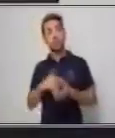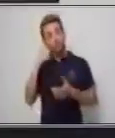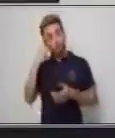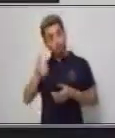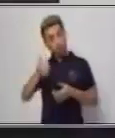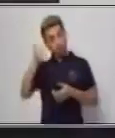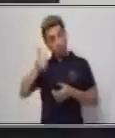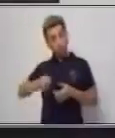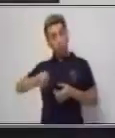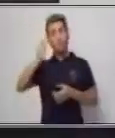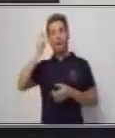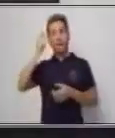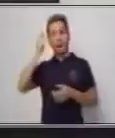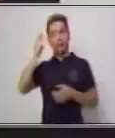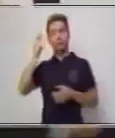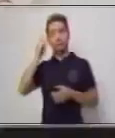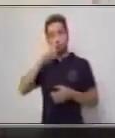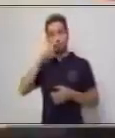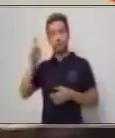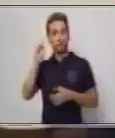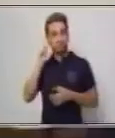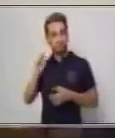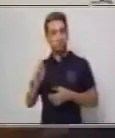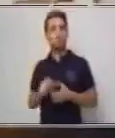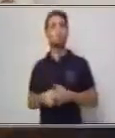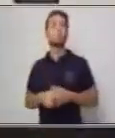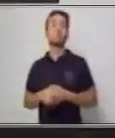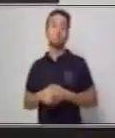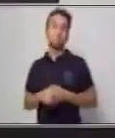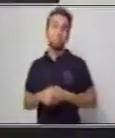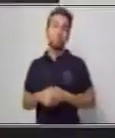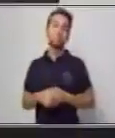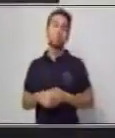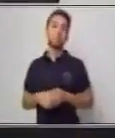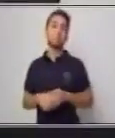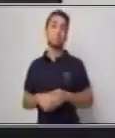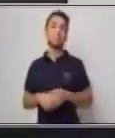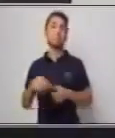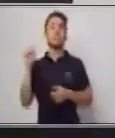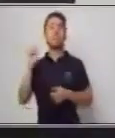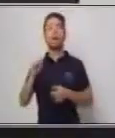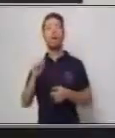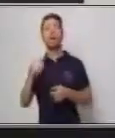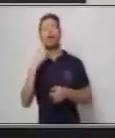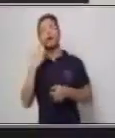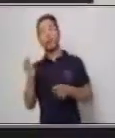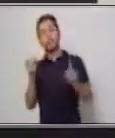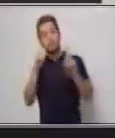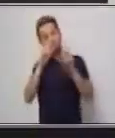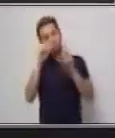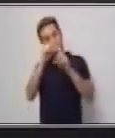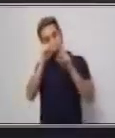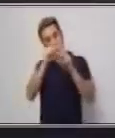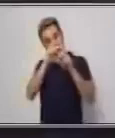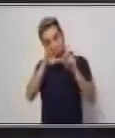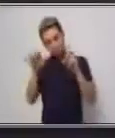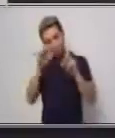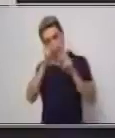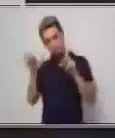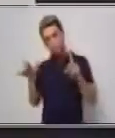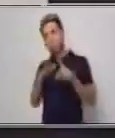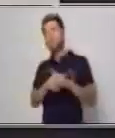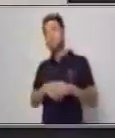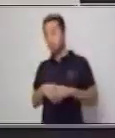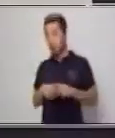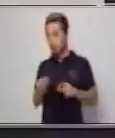captaste, 100 puntos para ti. Excelente. Vamos entonces a lo que corresponde a las definiciones. Vamos a iniciar con